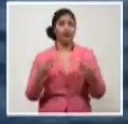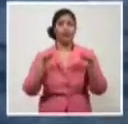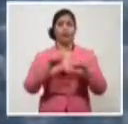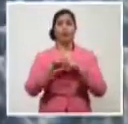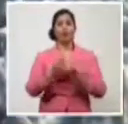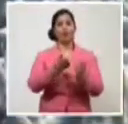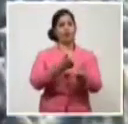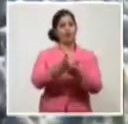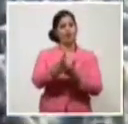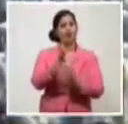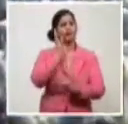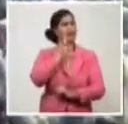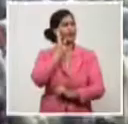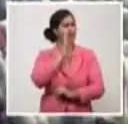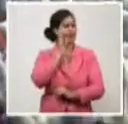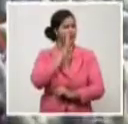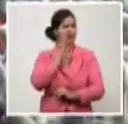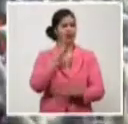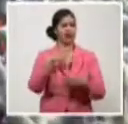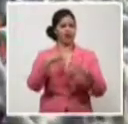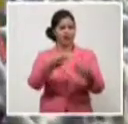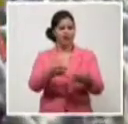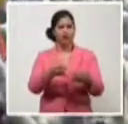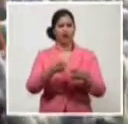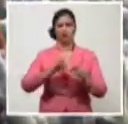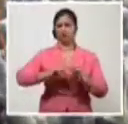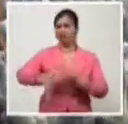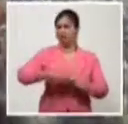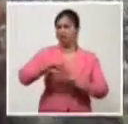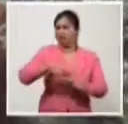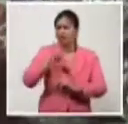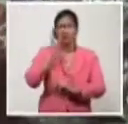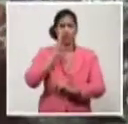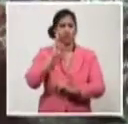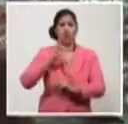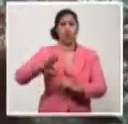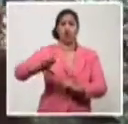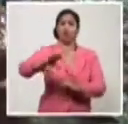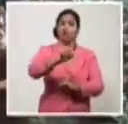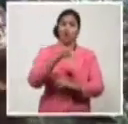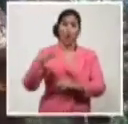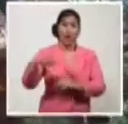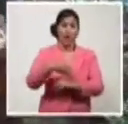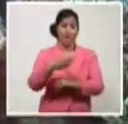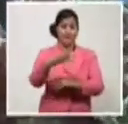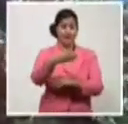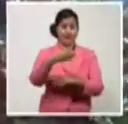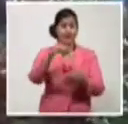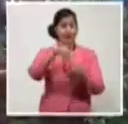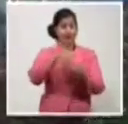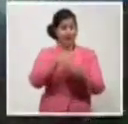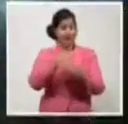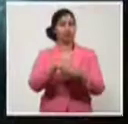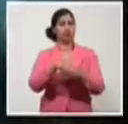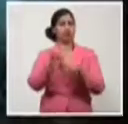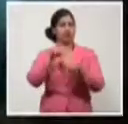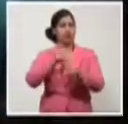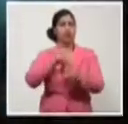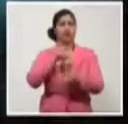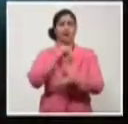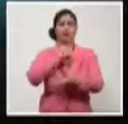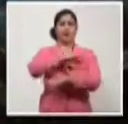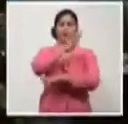océanos, todos los arrecifes de coral del mundo podrían morir a mediados de este siglo. Con este